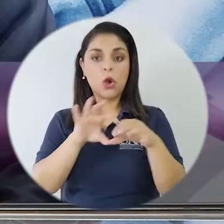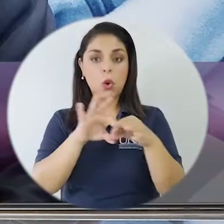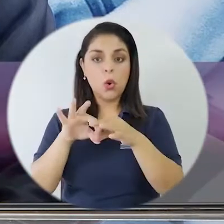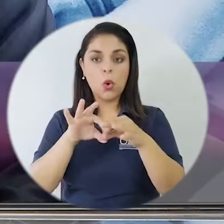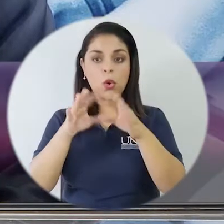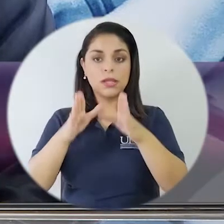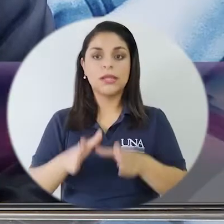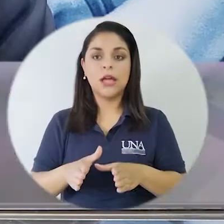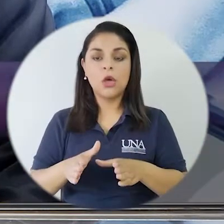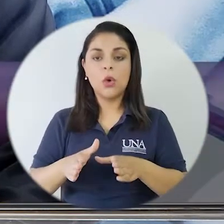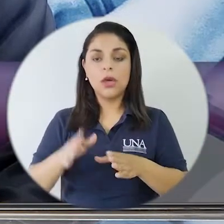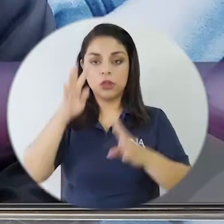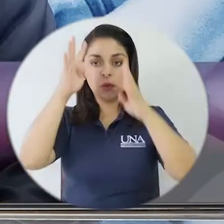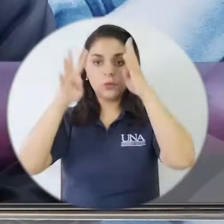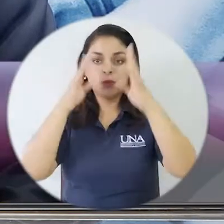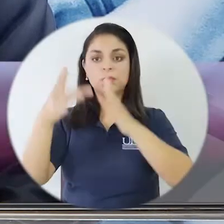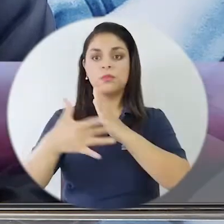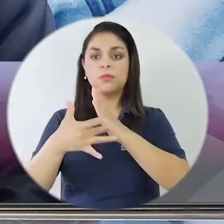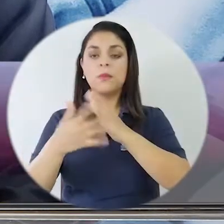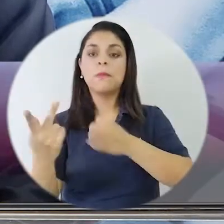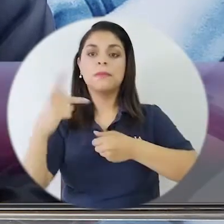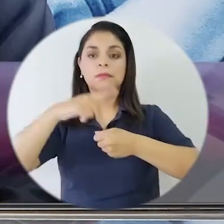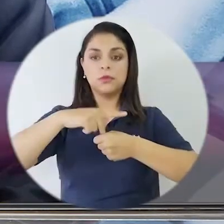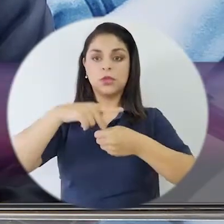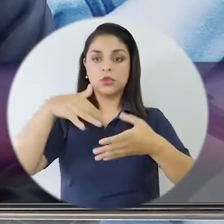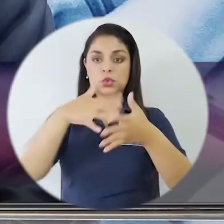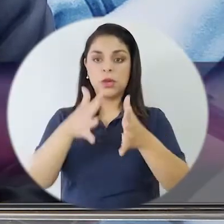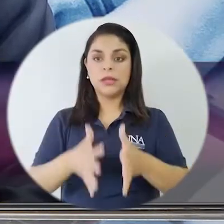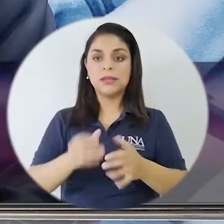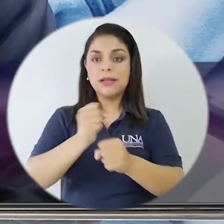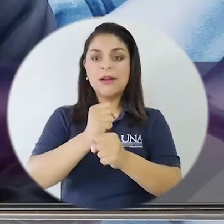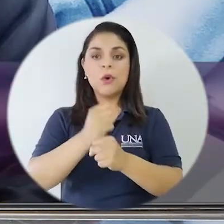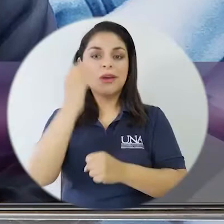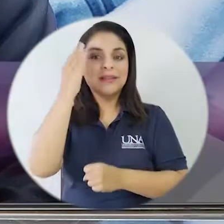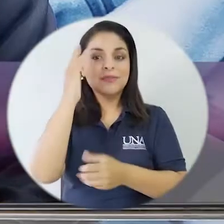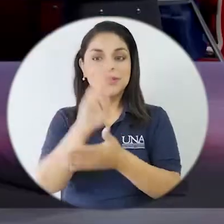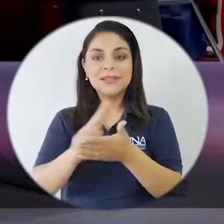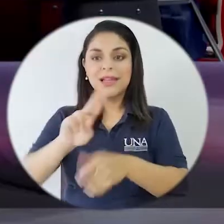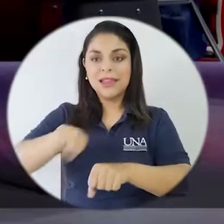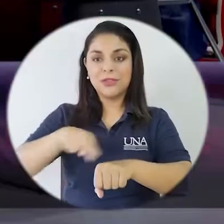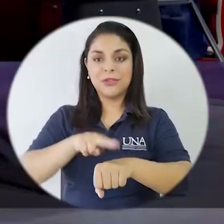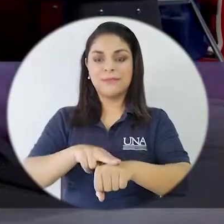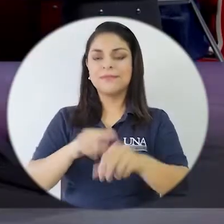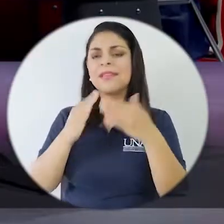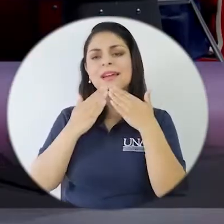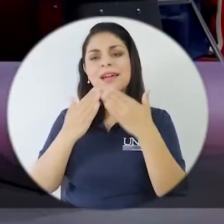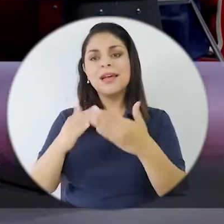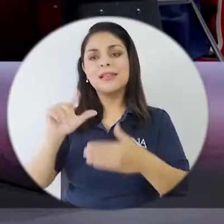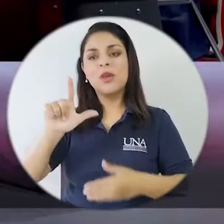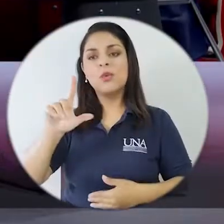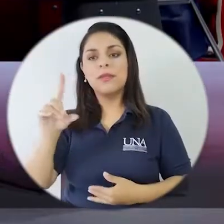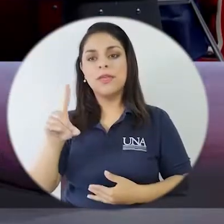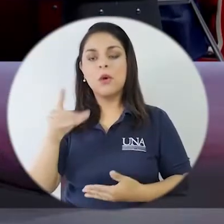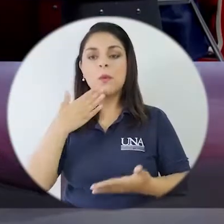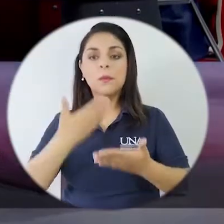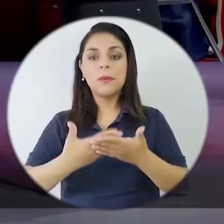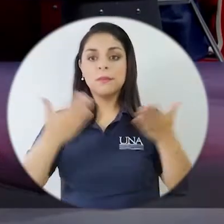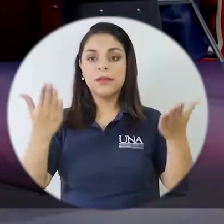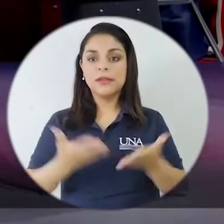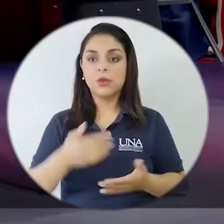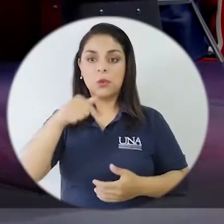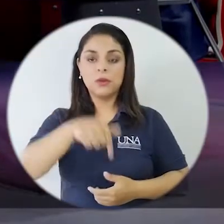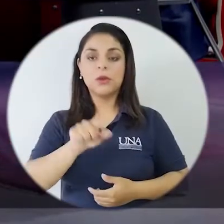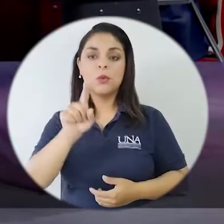Innovación Metodológica, Participación Estudiantil y Gestión del Conocimiento de la Universidad Nacional. Gracias Luis Diego, bienvenido a Una Mirada. Gracias, Maribel, un